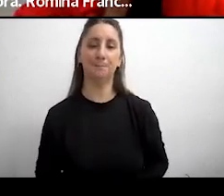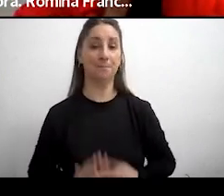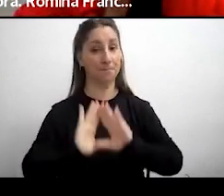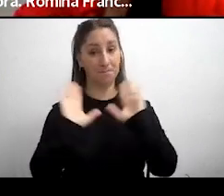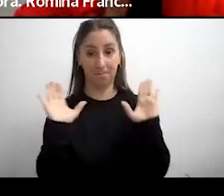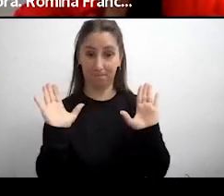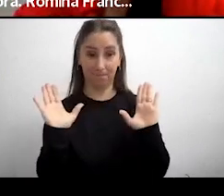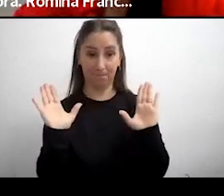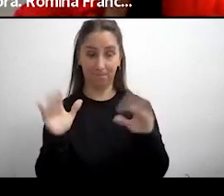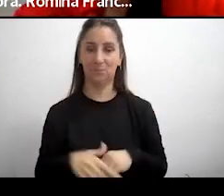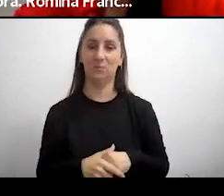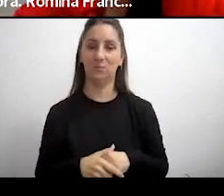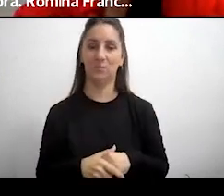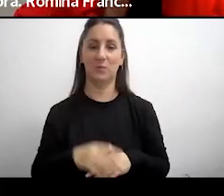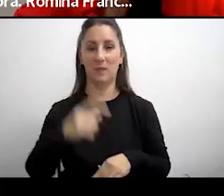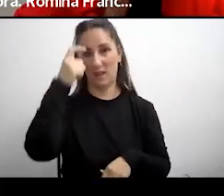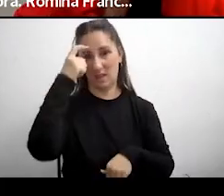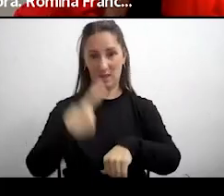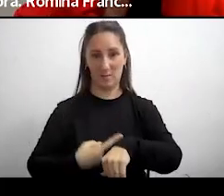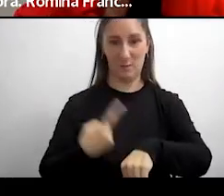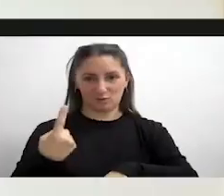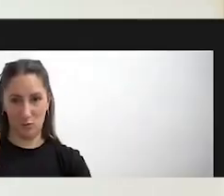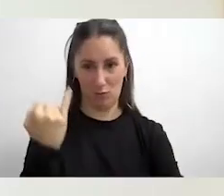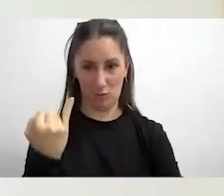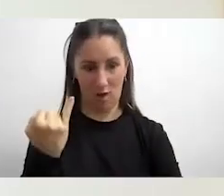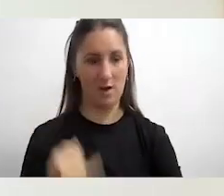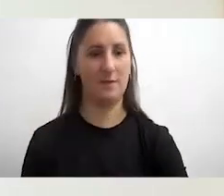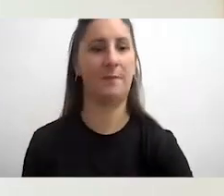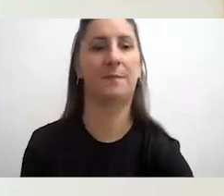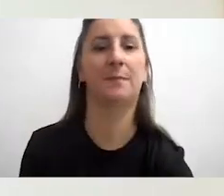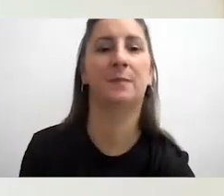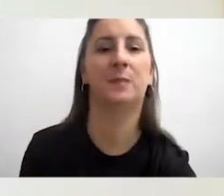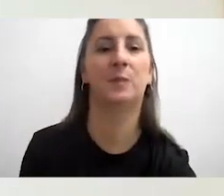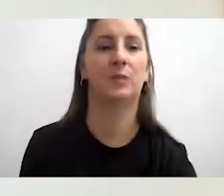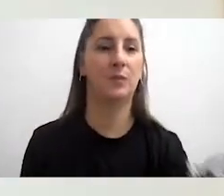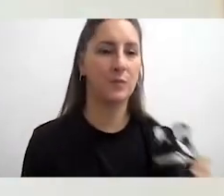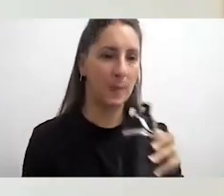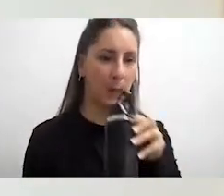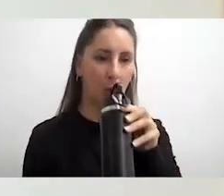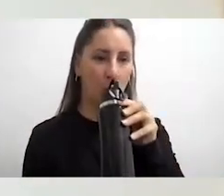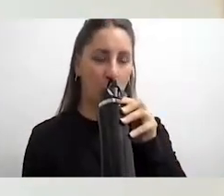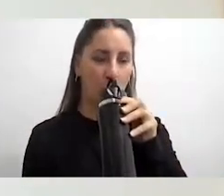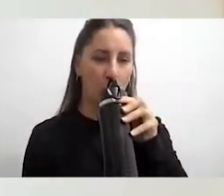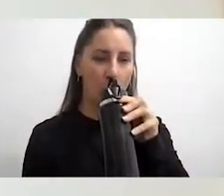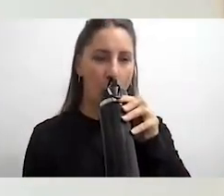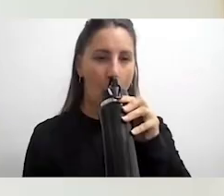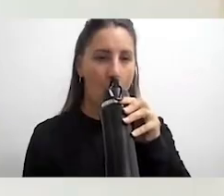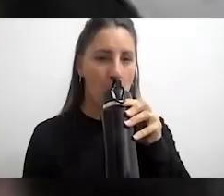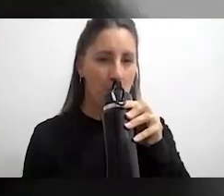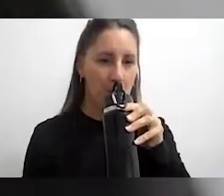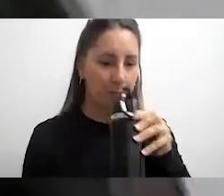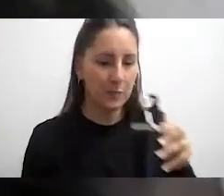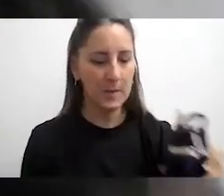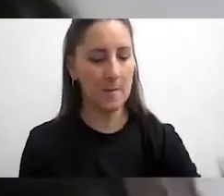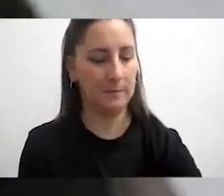todo, me quedan 10 minutitos. Vamos a ver, voy a dejar de compartir. Qué